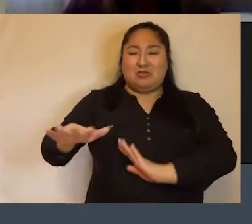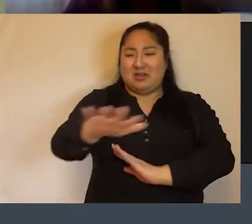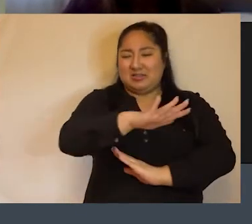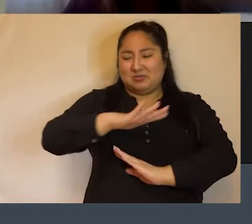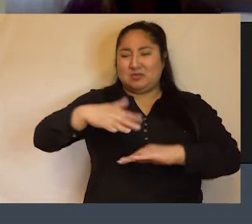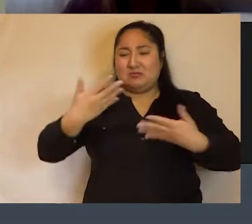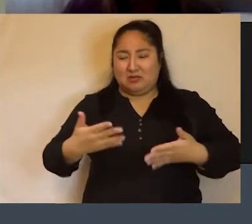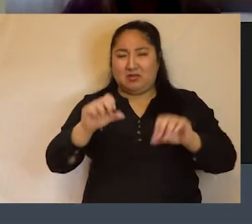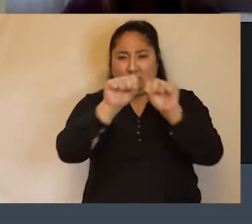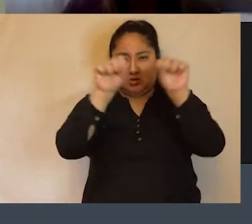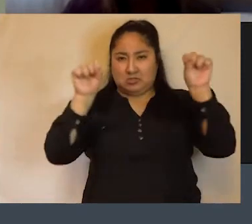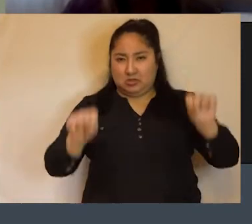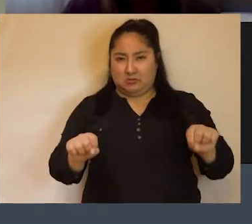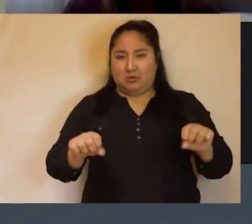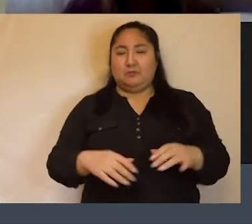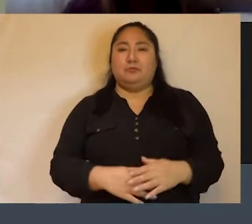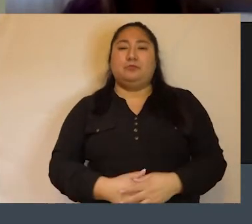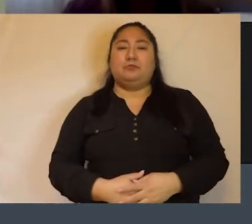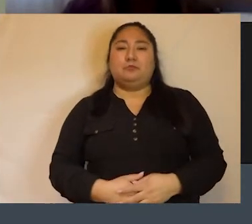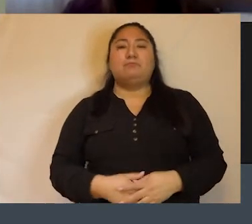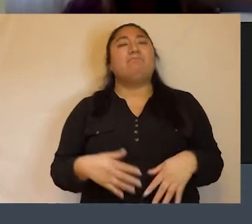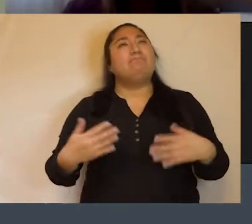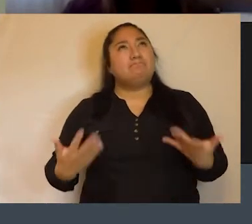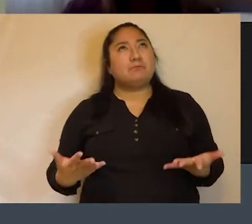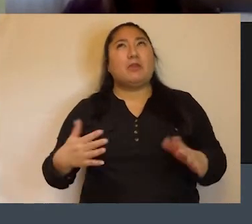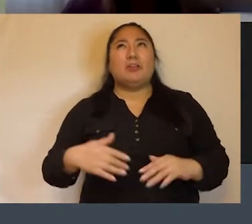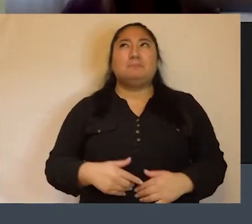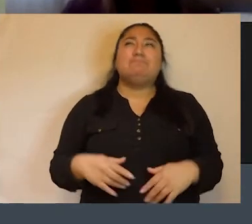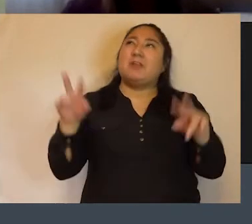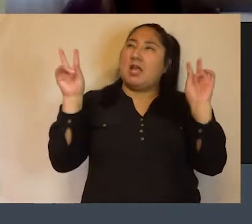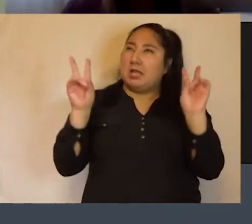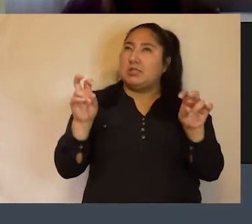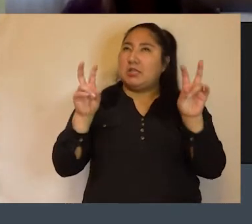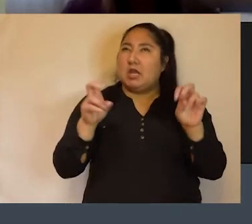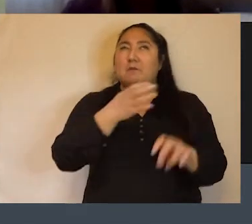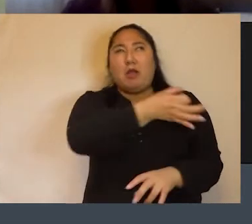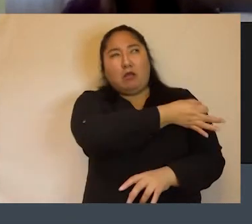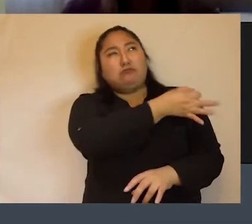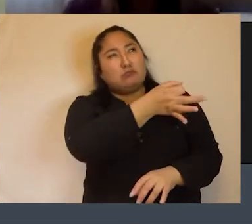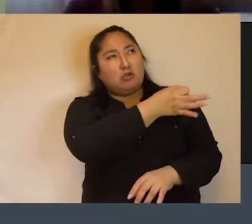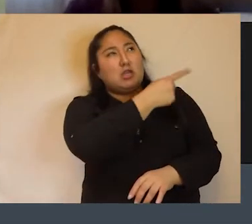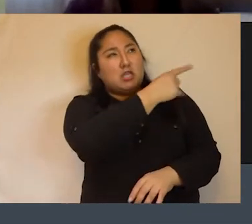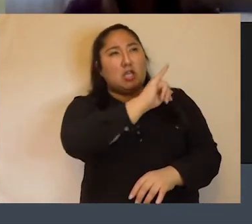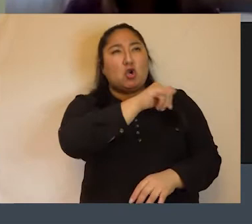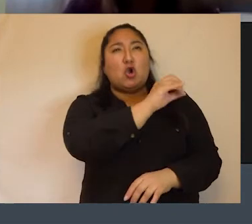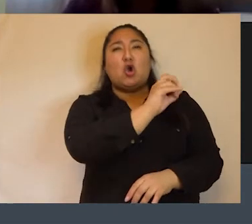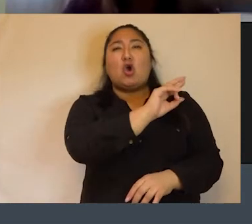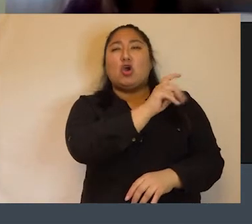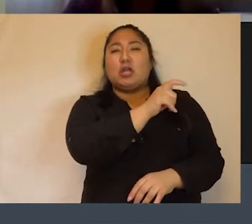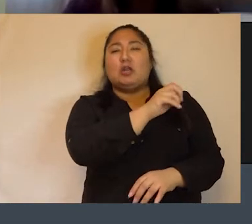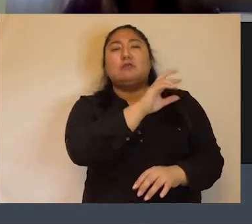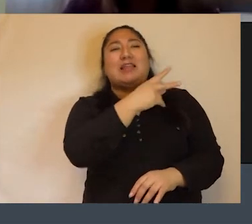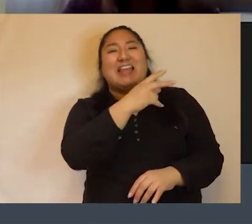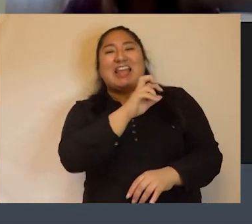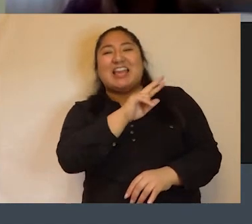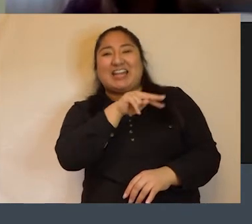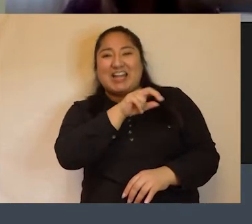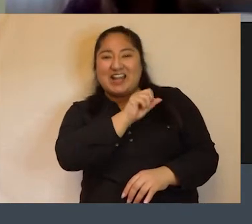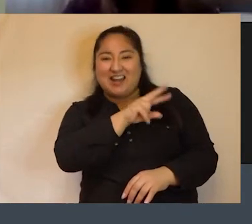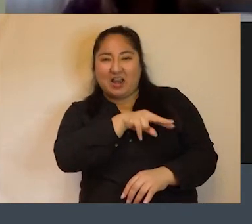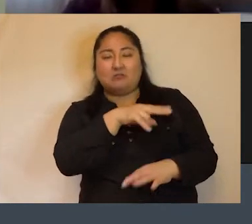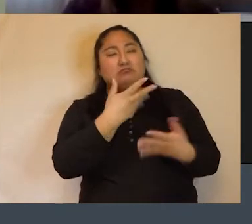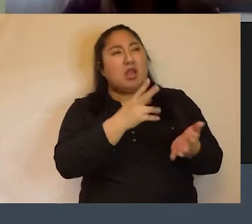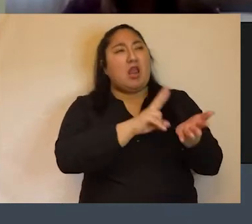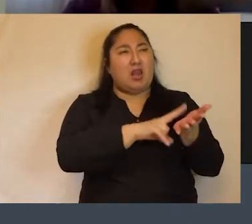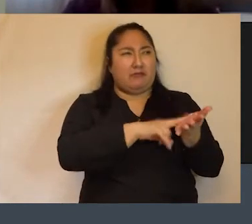está sucediendo en el sistema. A ver, con respecto a lo que hablaron tanto Jorge como Hernán, la